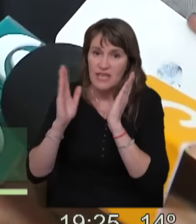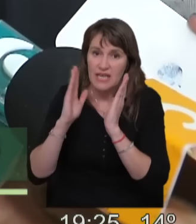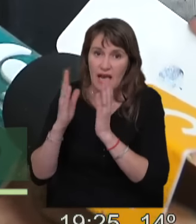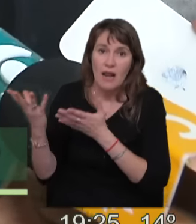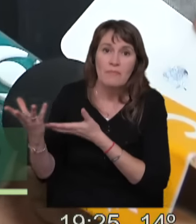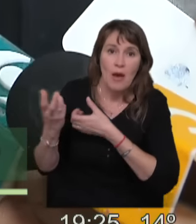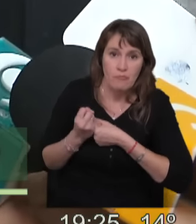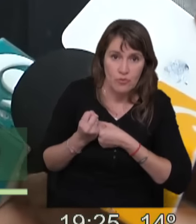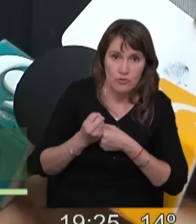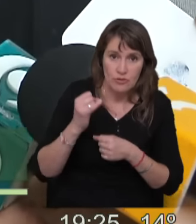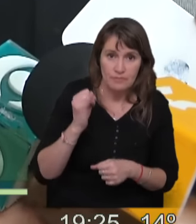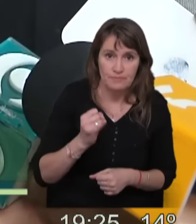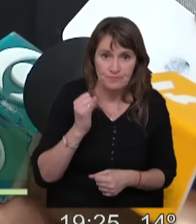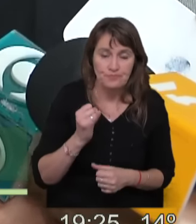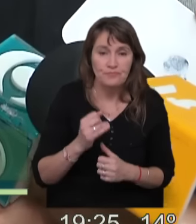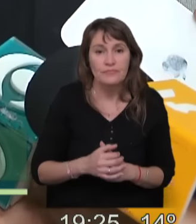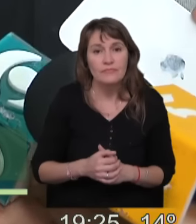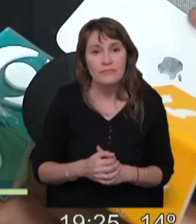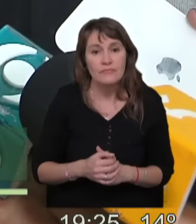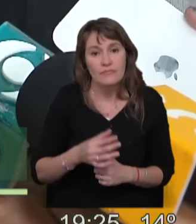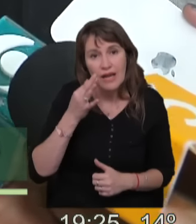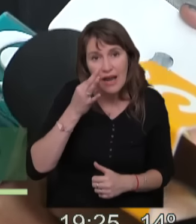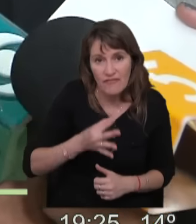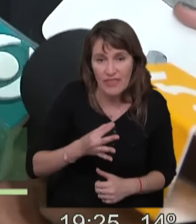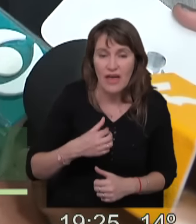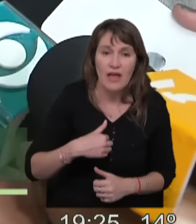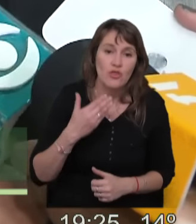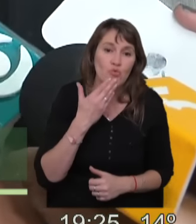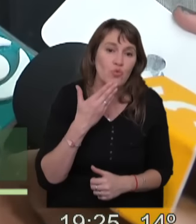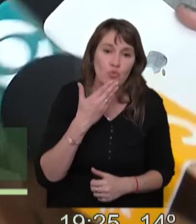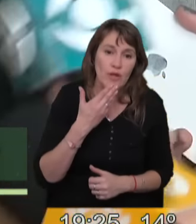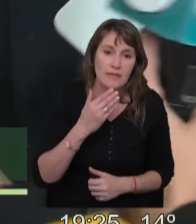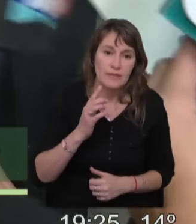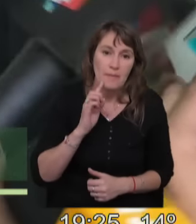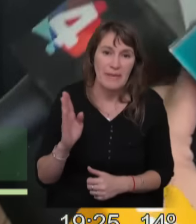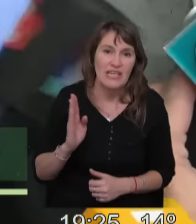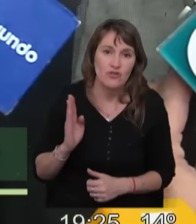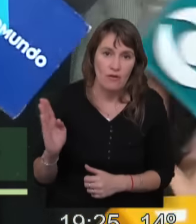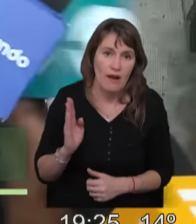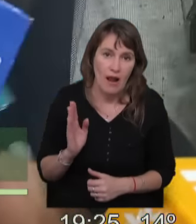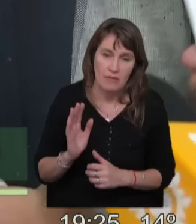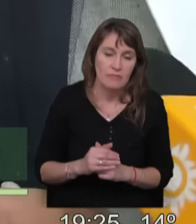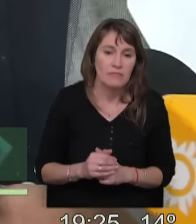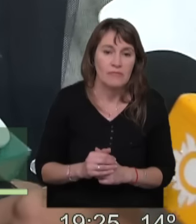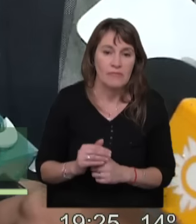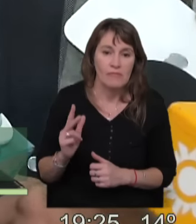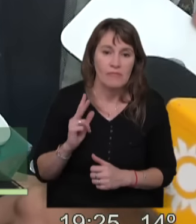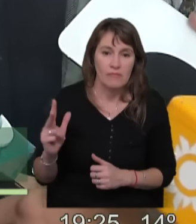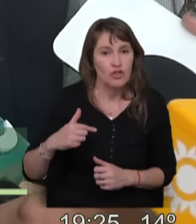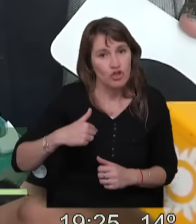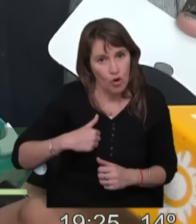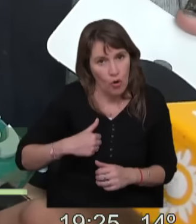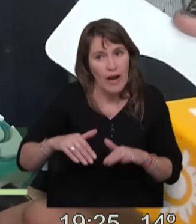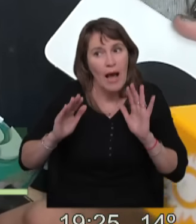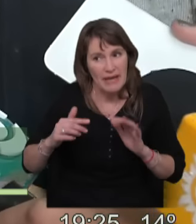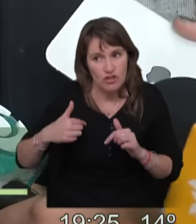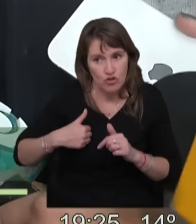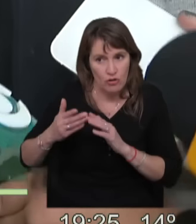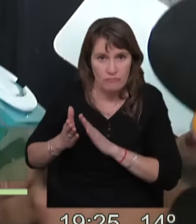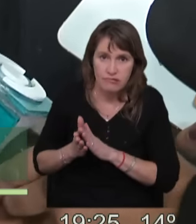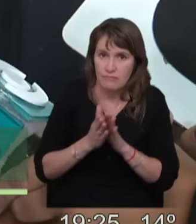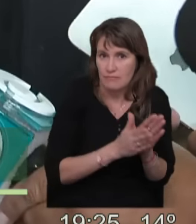caso, pero la verdad que las dudas en todo caso son personales. No sé si no voy a dar un paso al costado en este